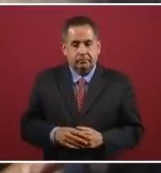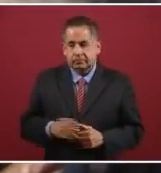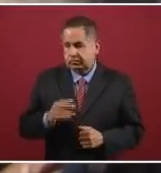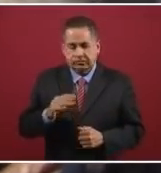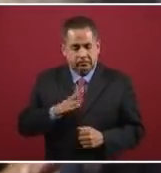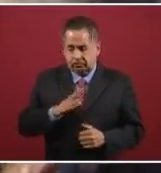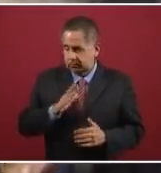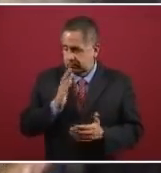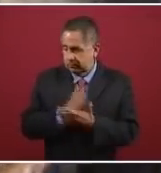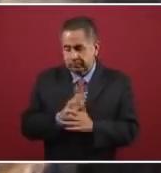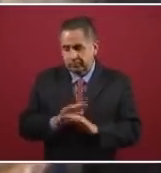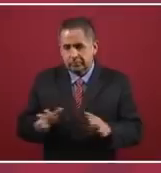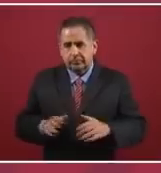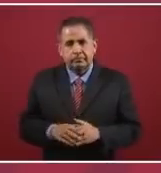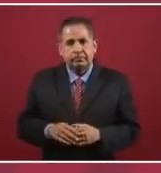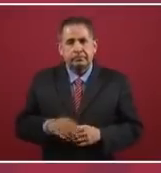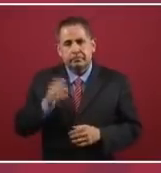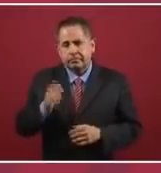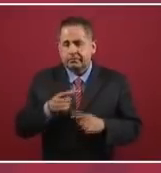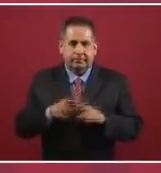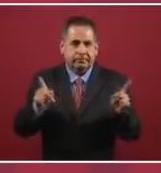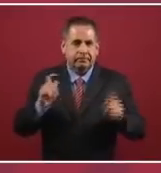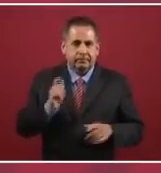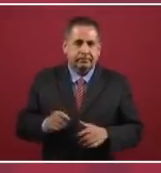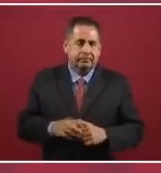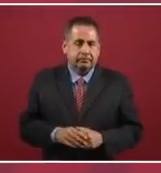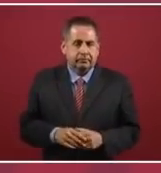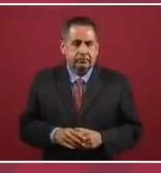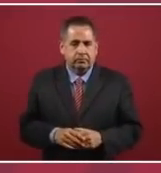existe, ya es distinto.